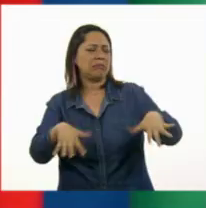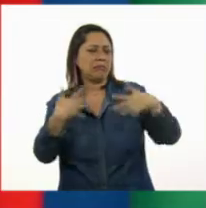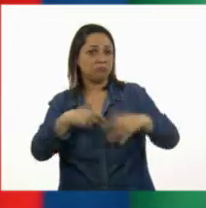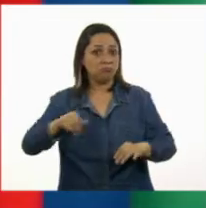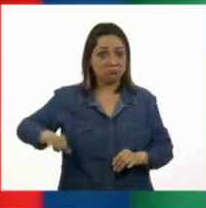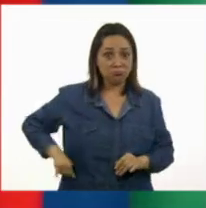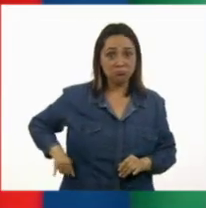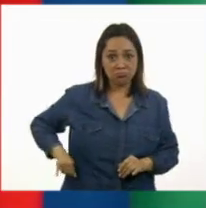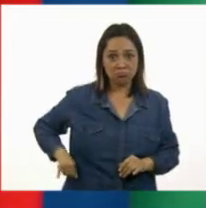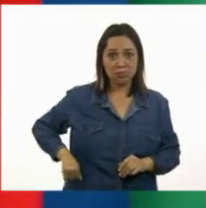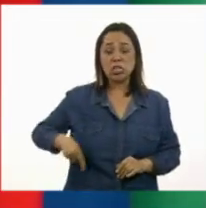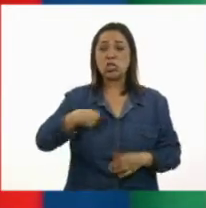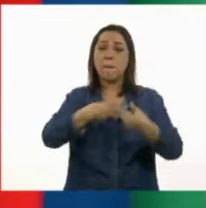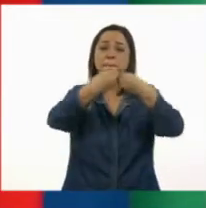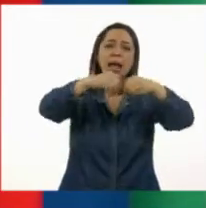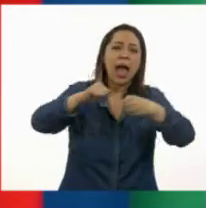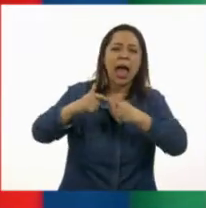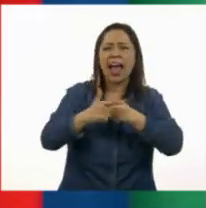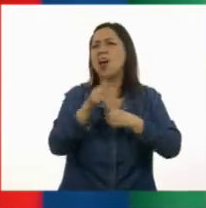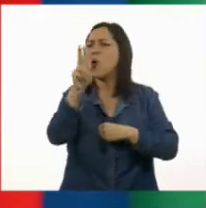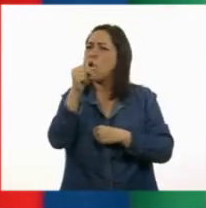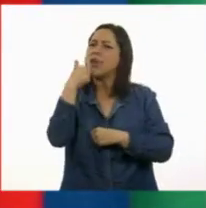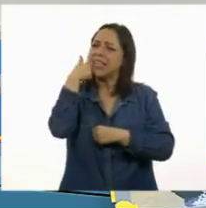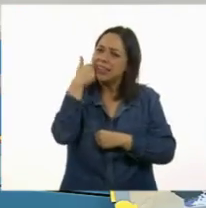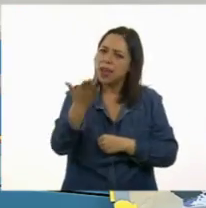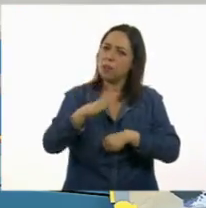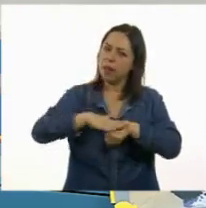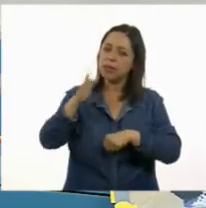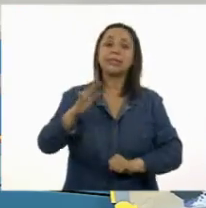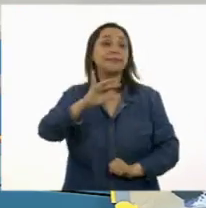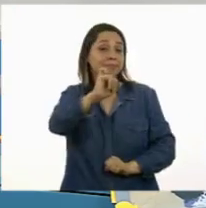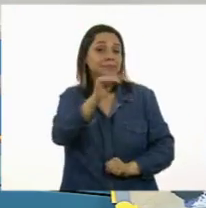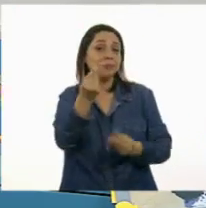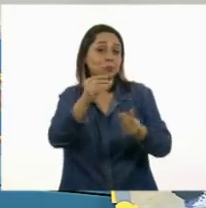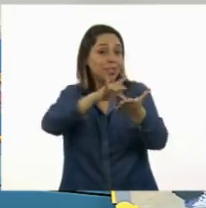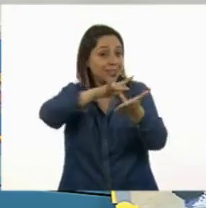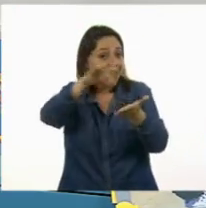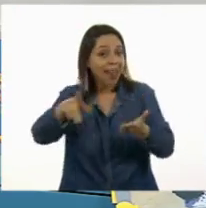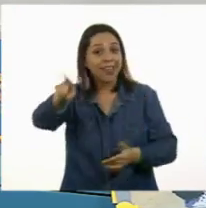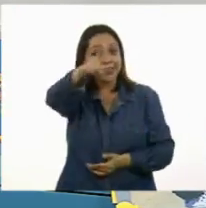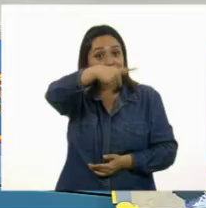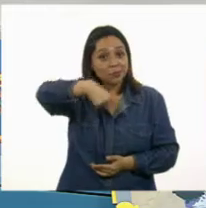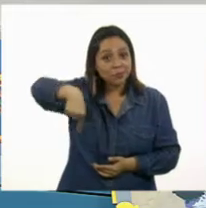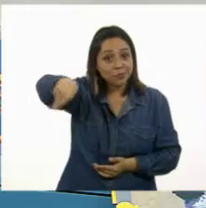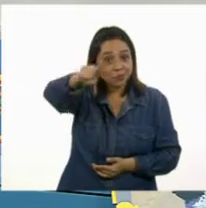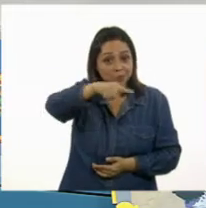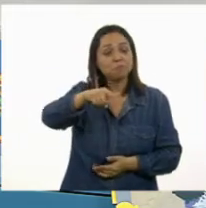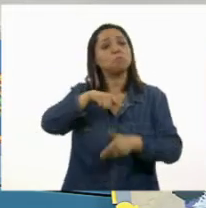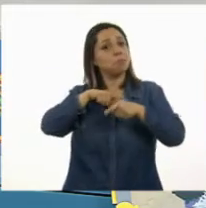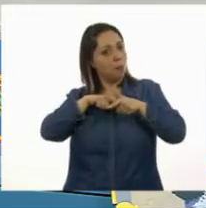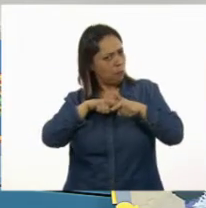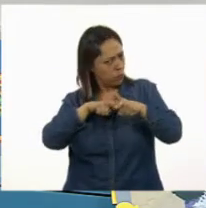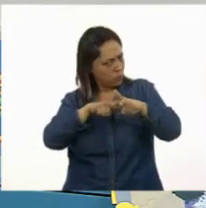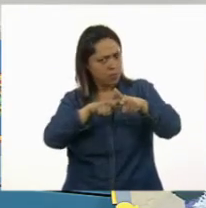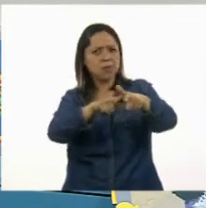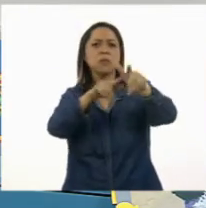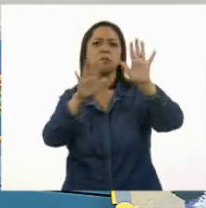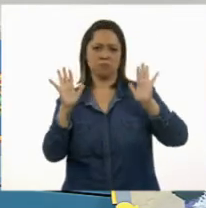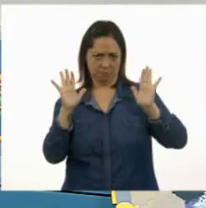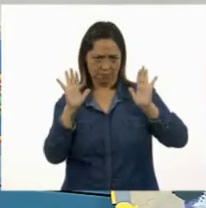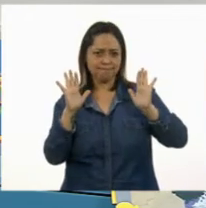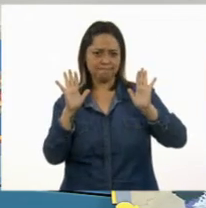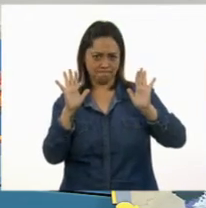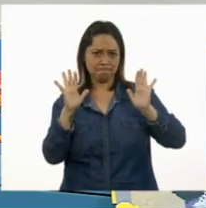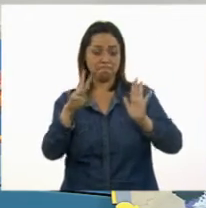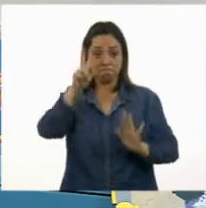nos gustaría perdernos. Muy bien, pues muchísimas gracias. Estudiantes en casa, vamos siguiendo con este tema que de verdad es